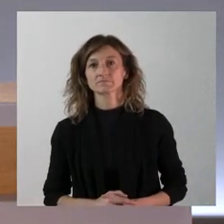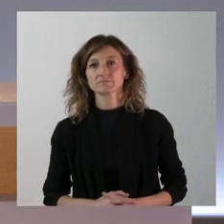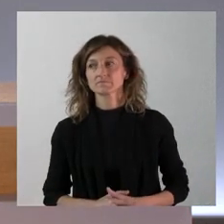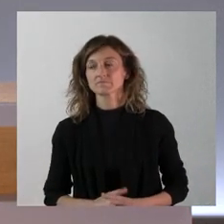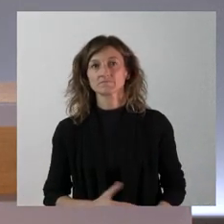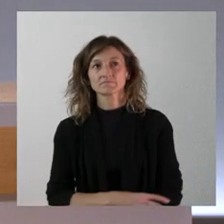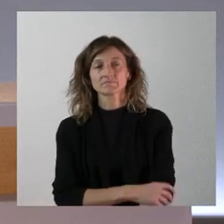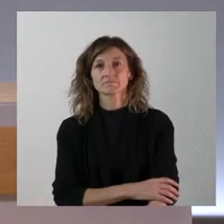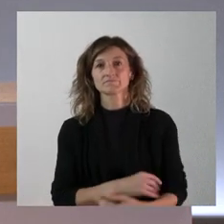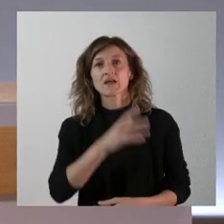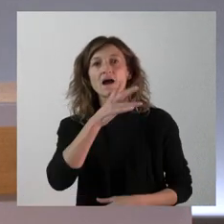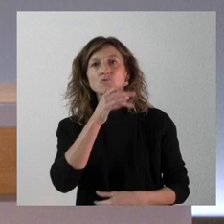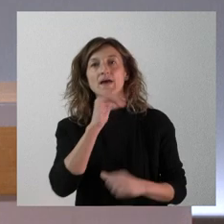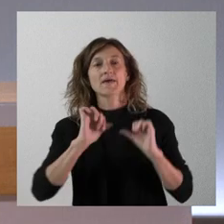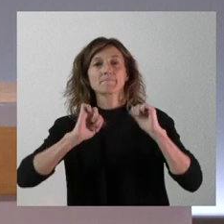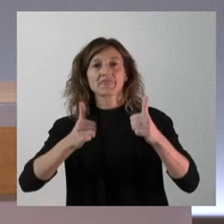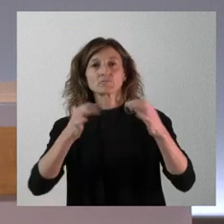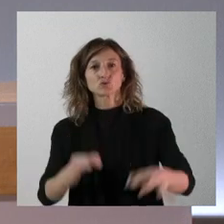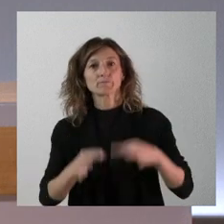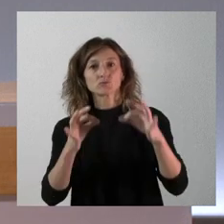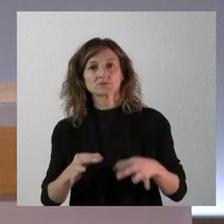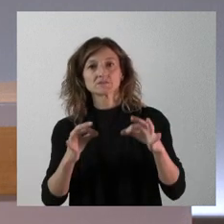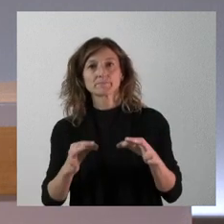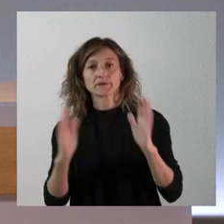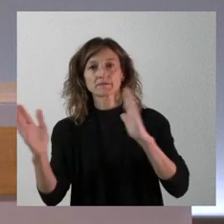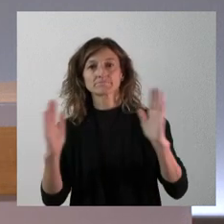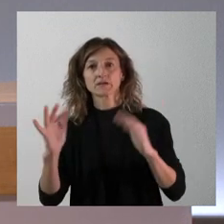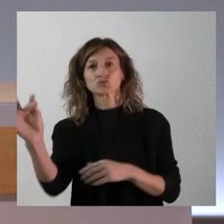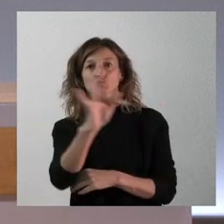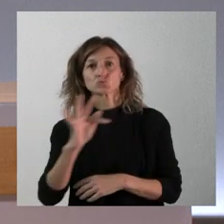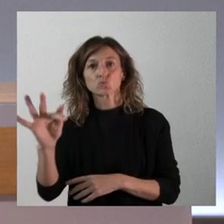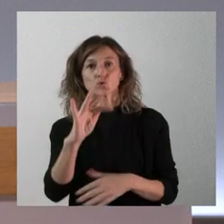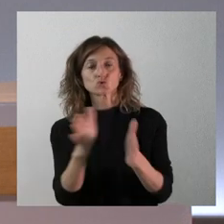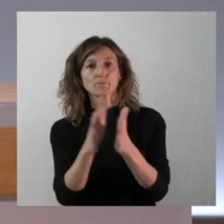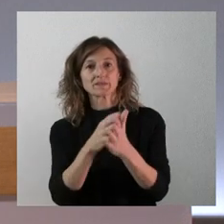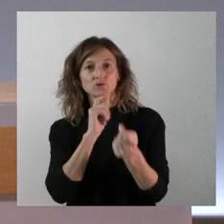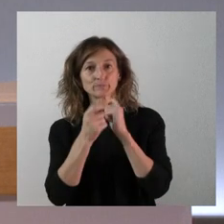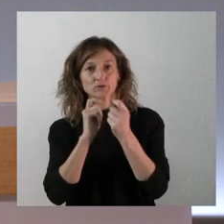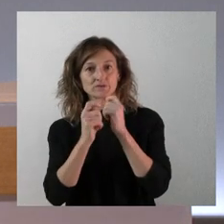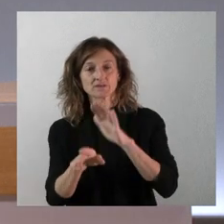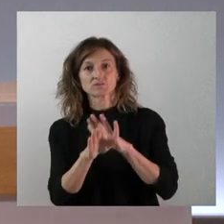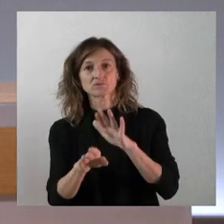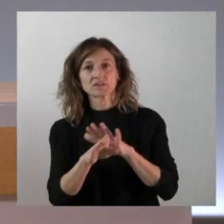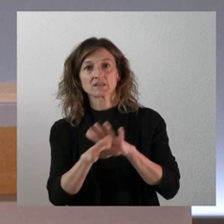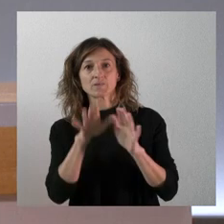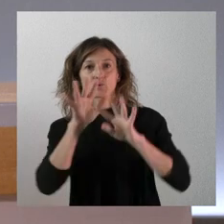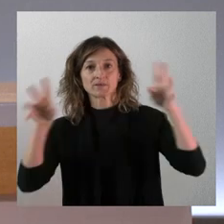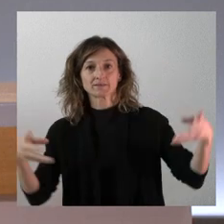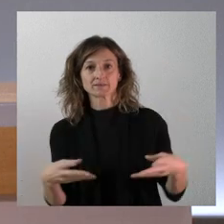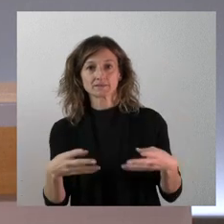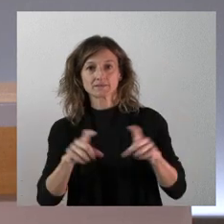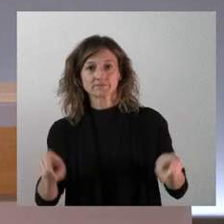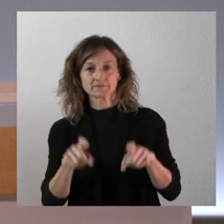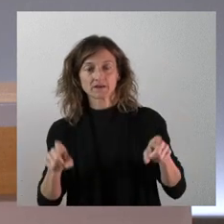vamos a abrir como siempre en este momento un turno para los compañeros que nos siguen de forma telemática hoy